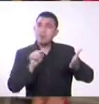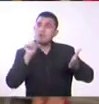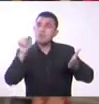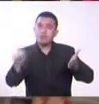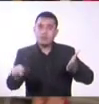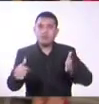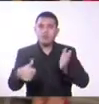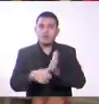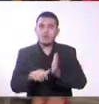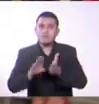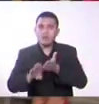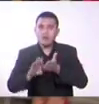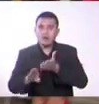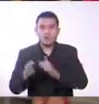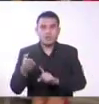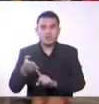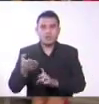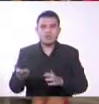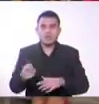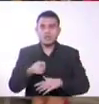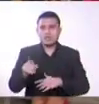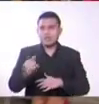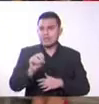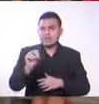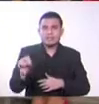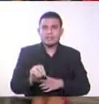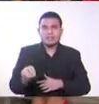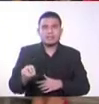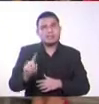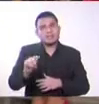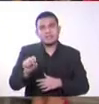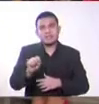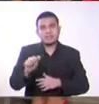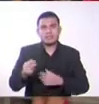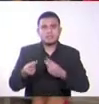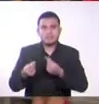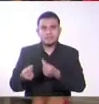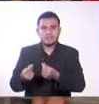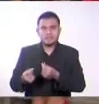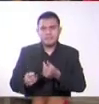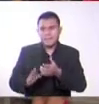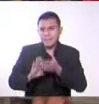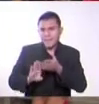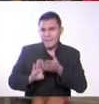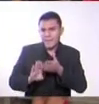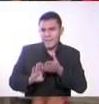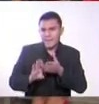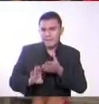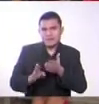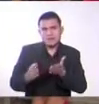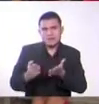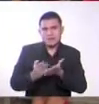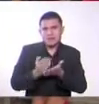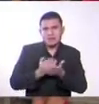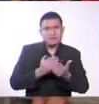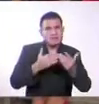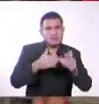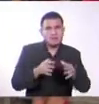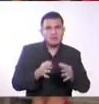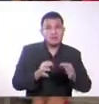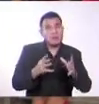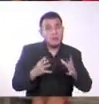o esas tasas o este tipo de tributos también puede ser cobrado de distintas formas, tanto el Estado como las